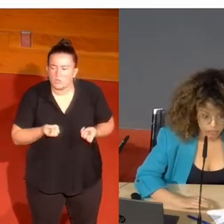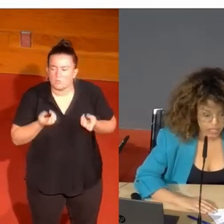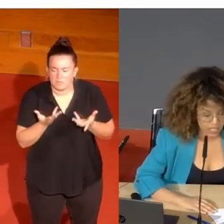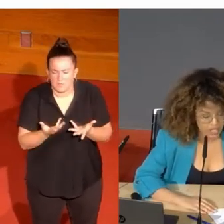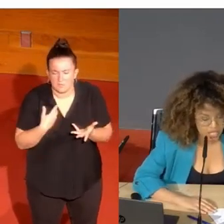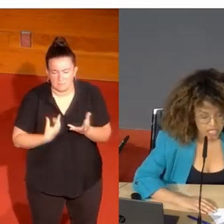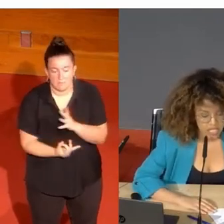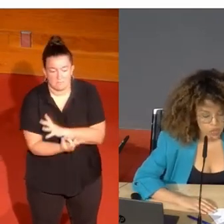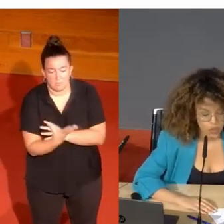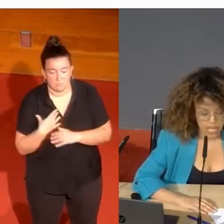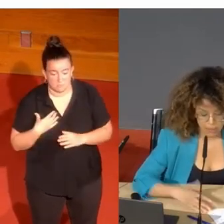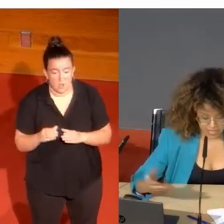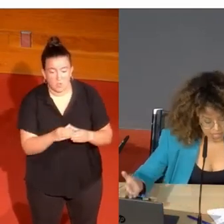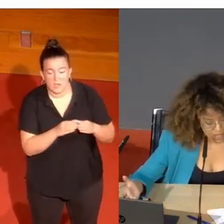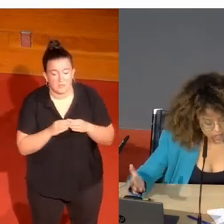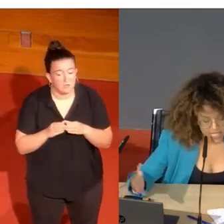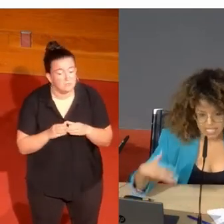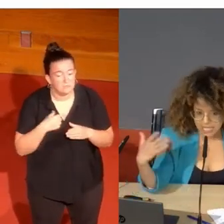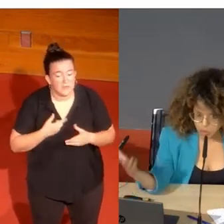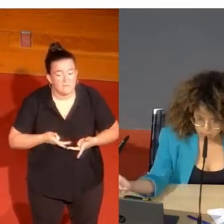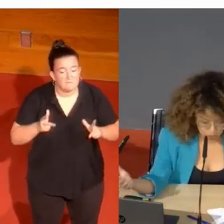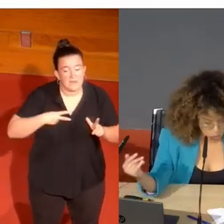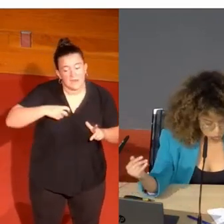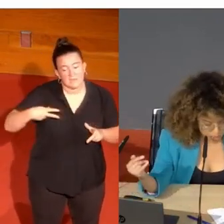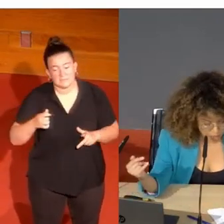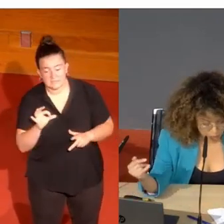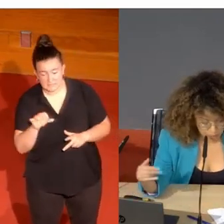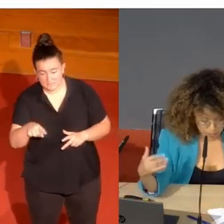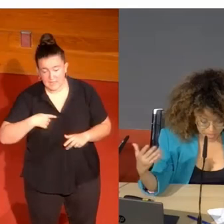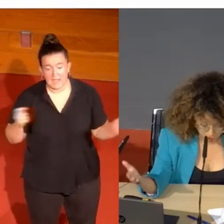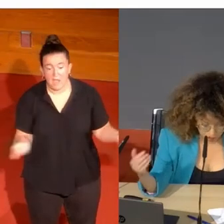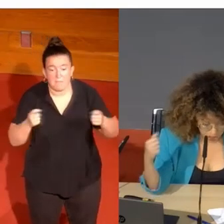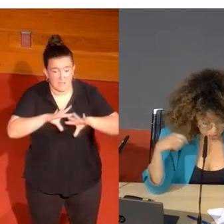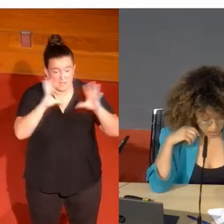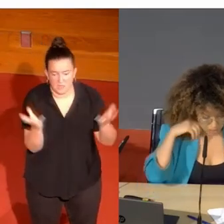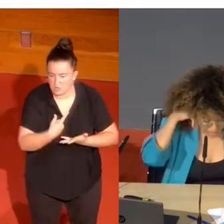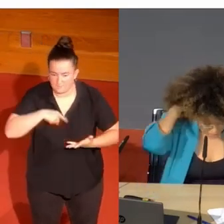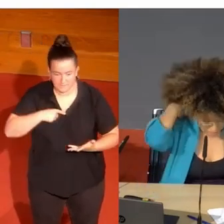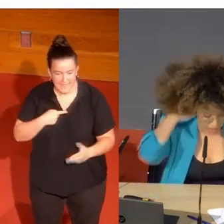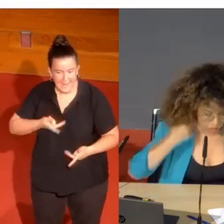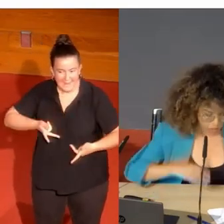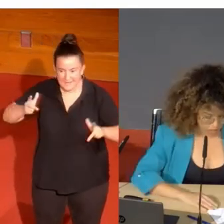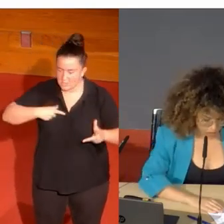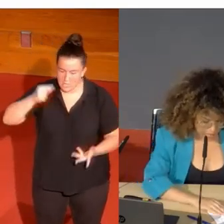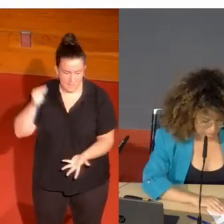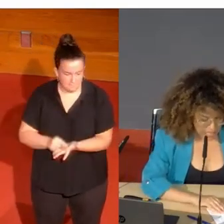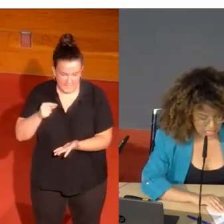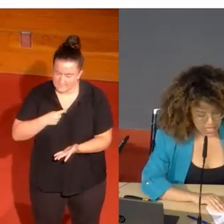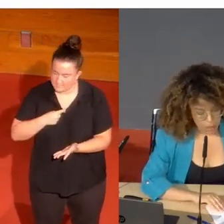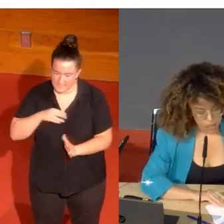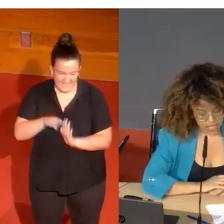una coalición free narges una campaña internacional en la que estamos pidiendo su Liberación eh inmediata e